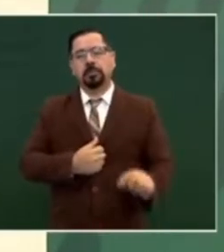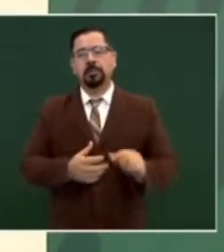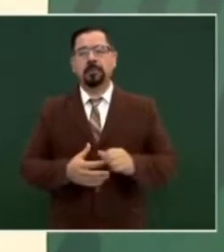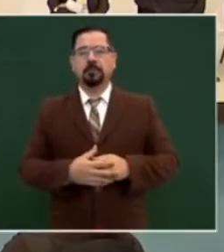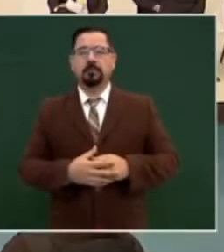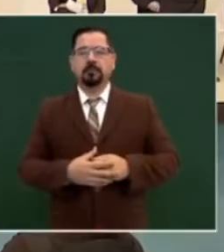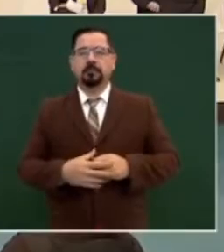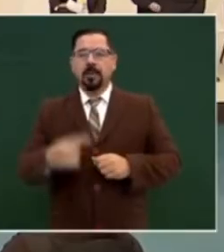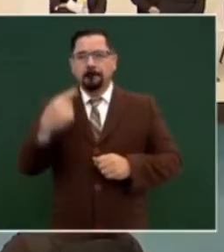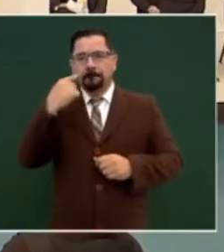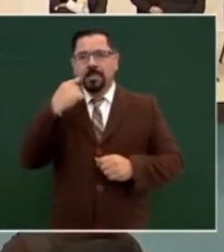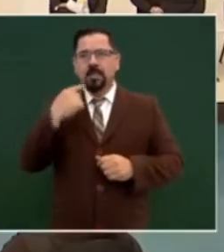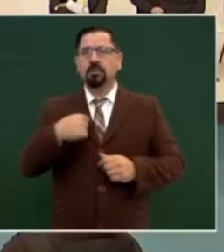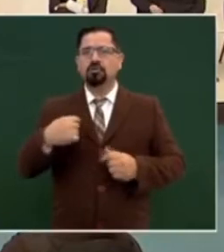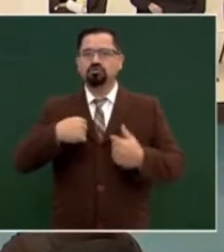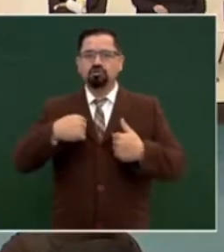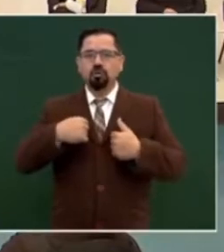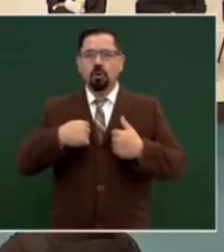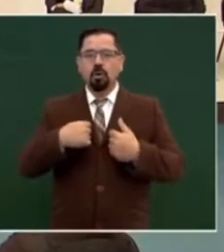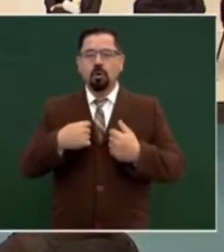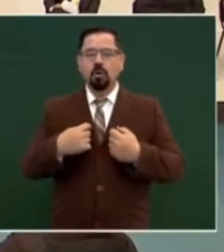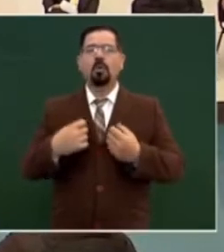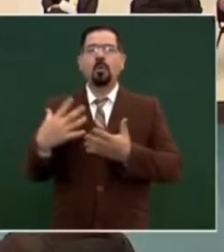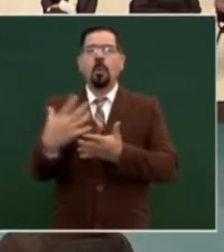pero miren cuánto gano yo